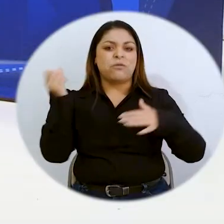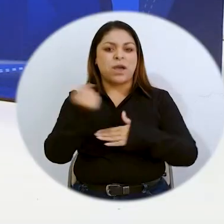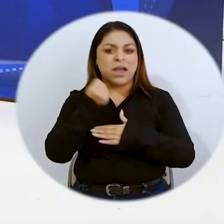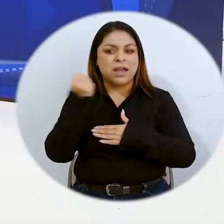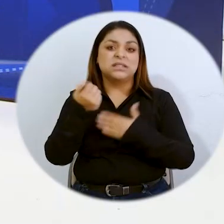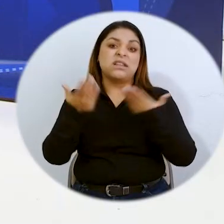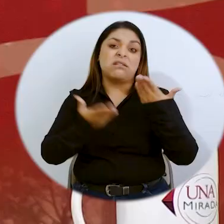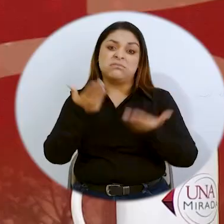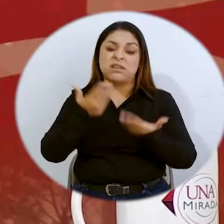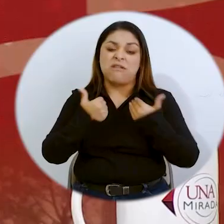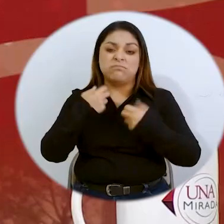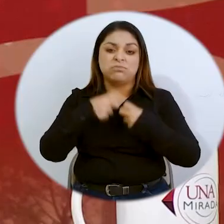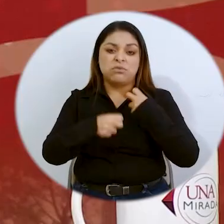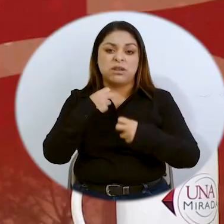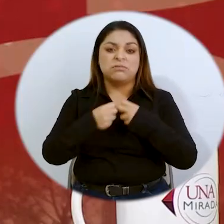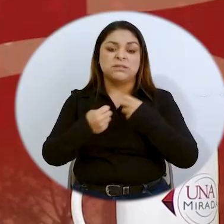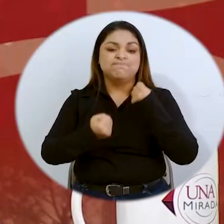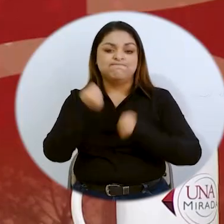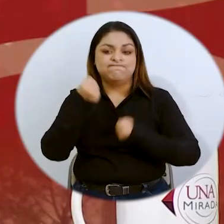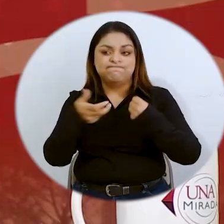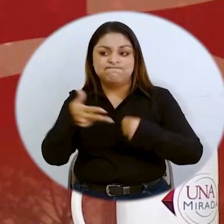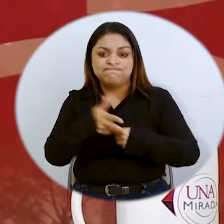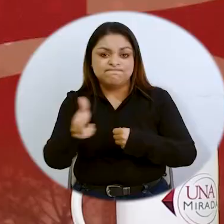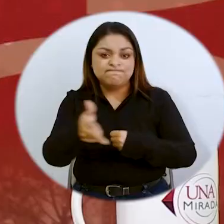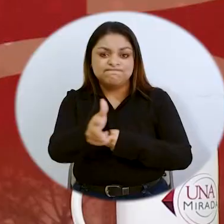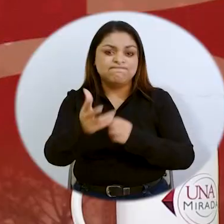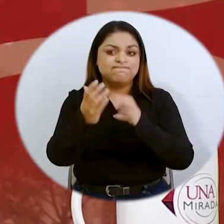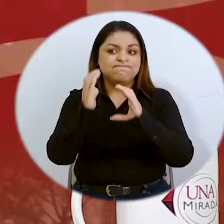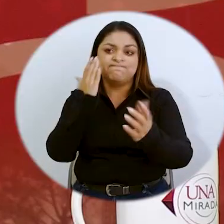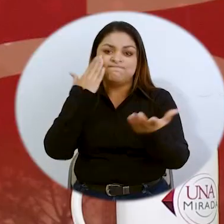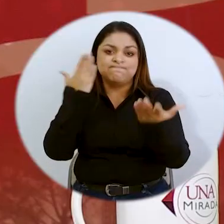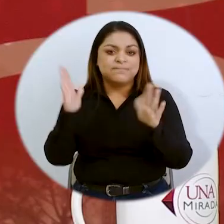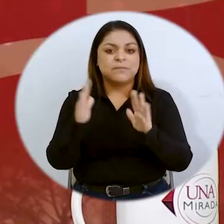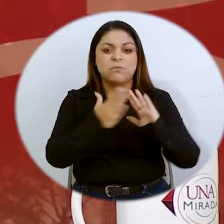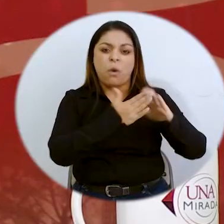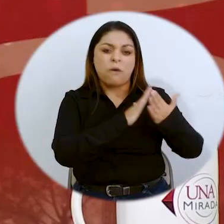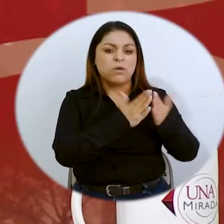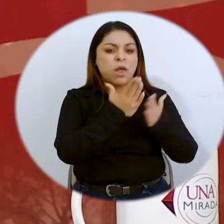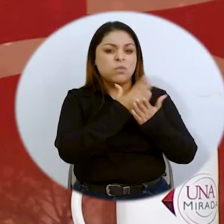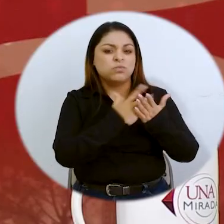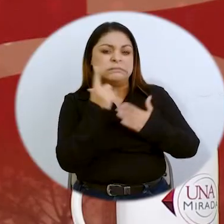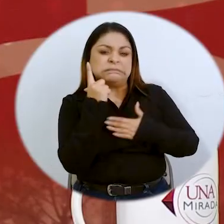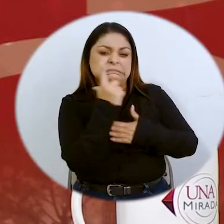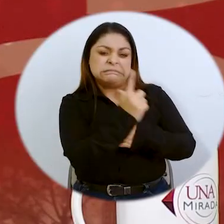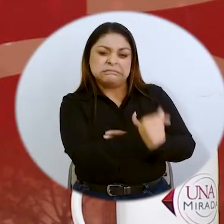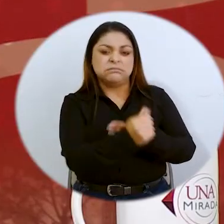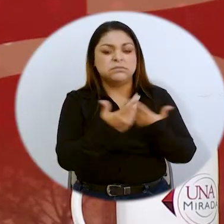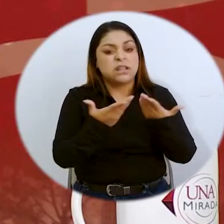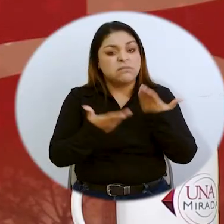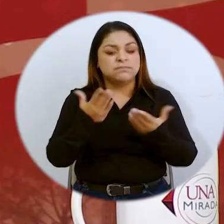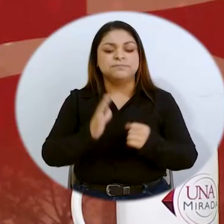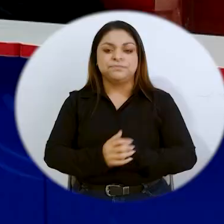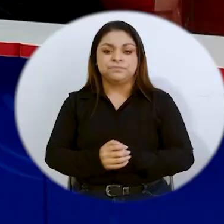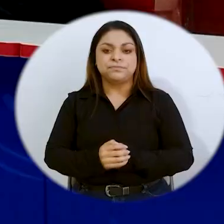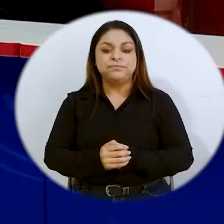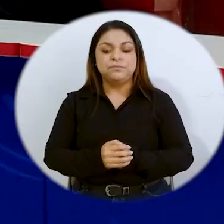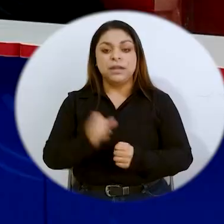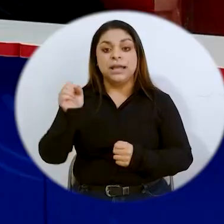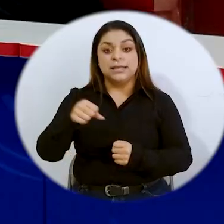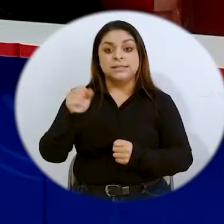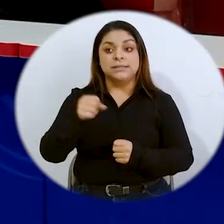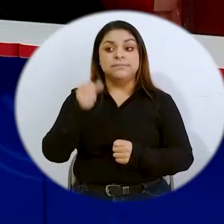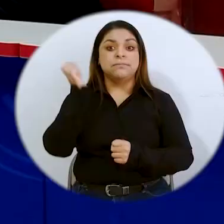los problemas de transporte que por lo general se dan en pueblos o comunidades más rurales en el país. Sí,